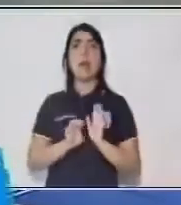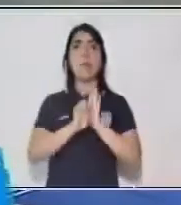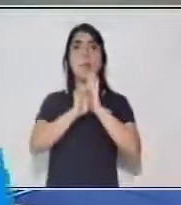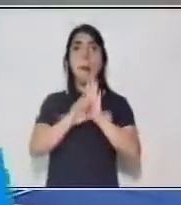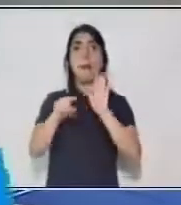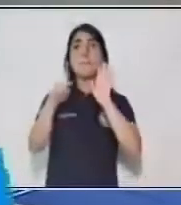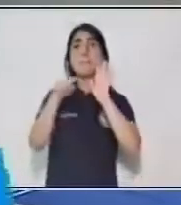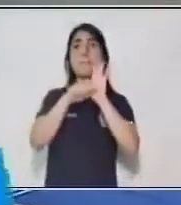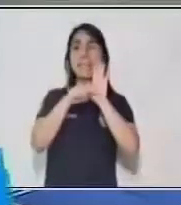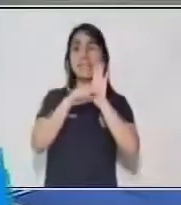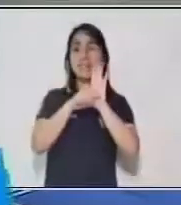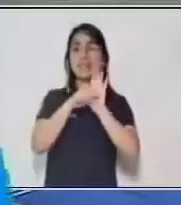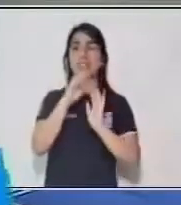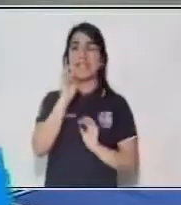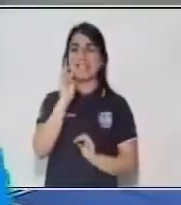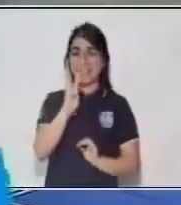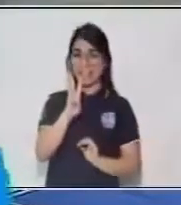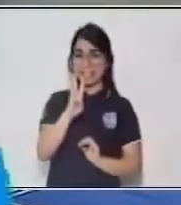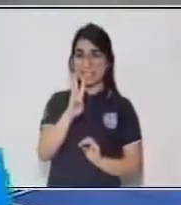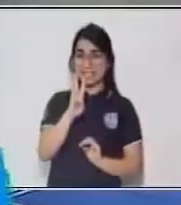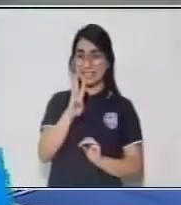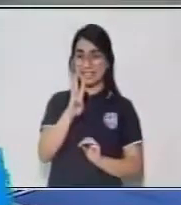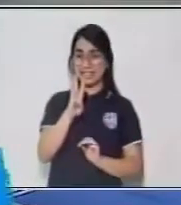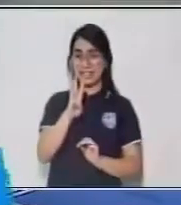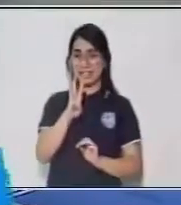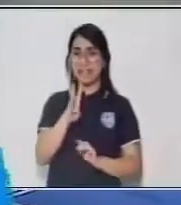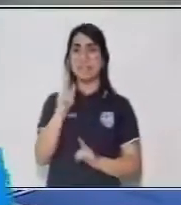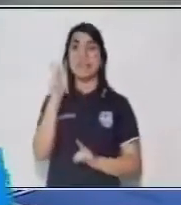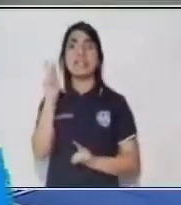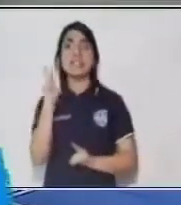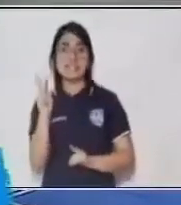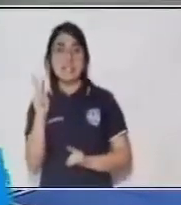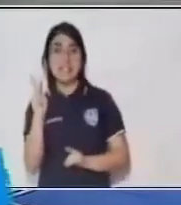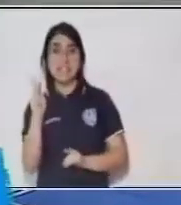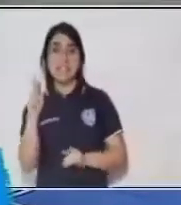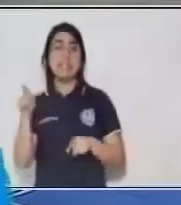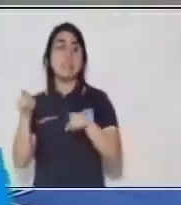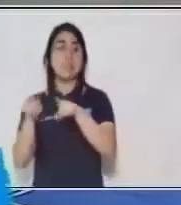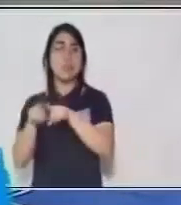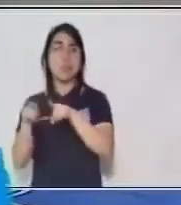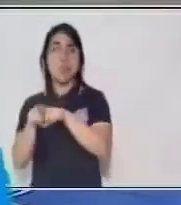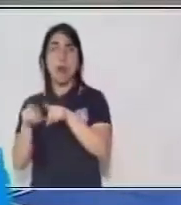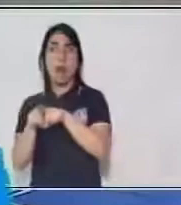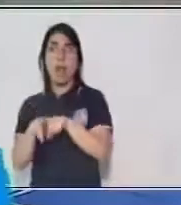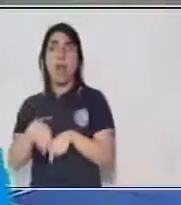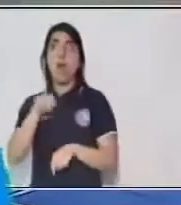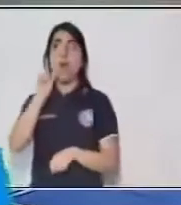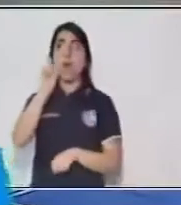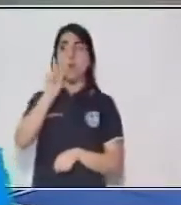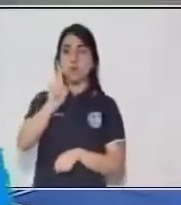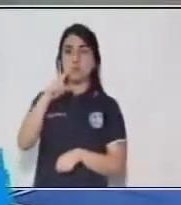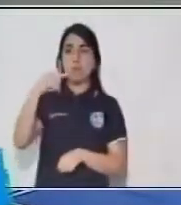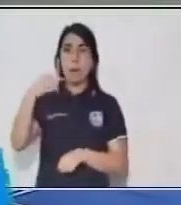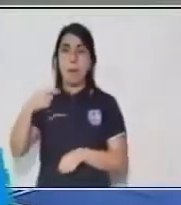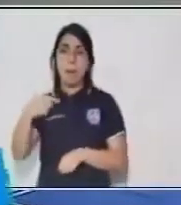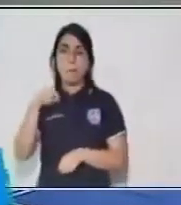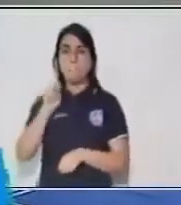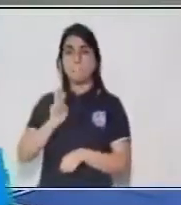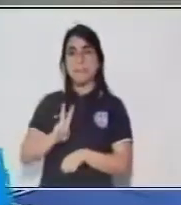un 27. Es un número muy pequeño, ves que es algo pequeño. Y luego continuamos